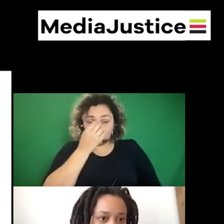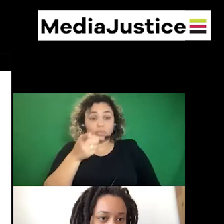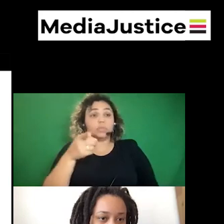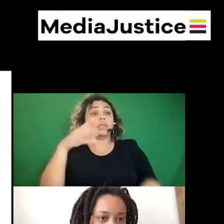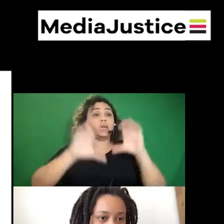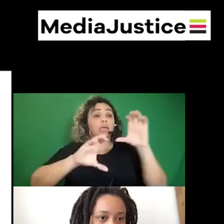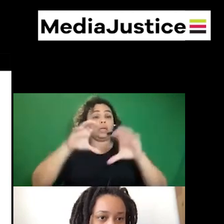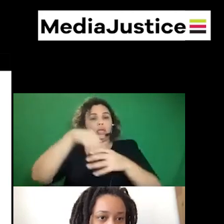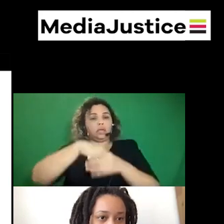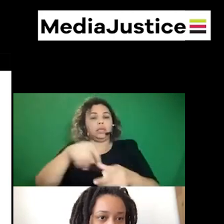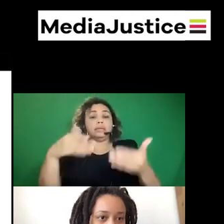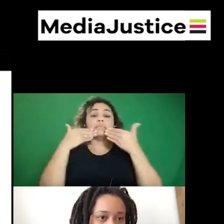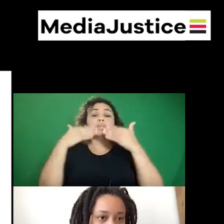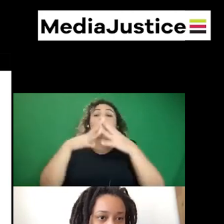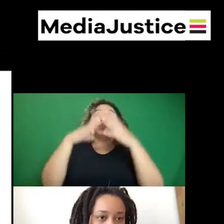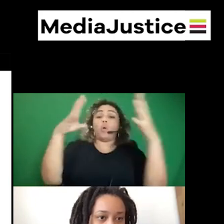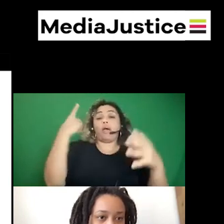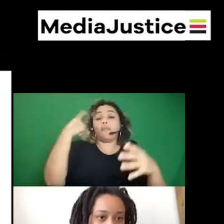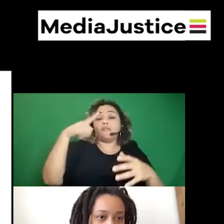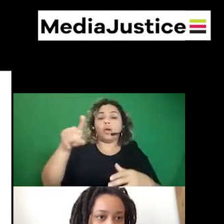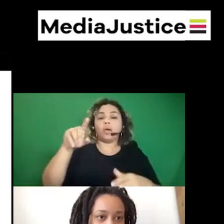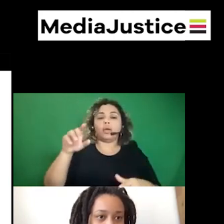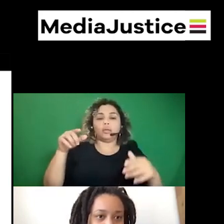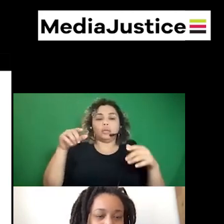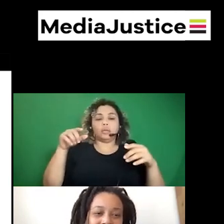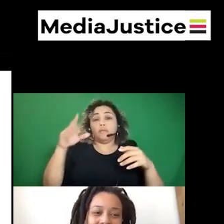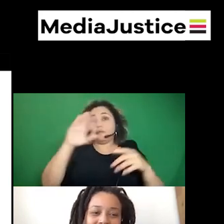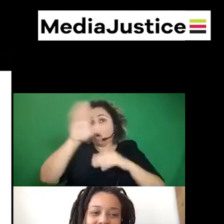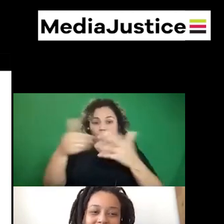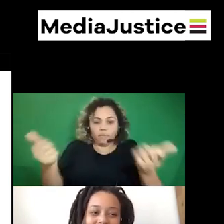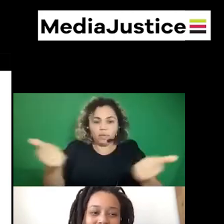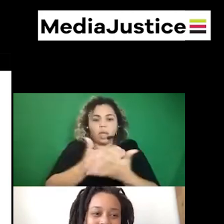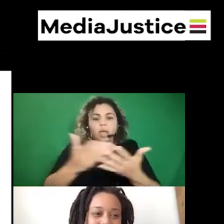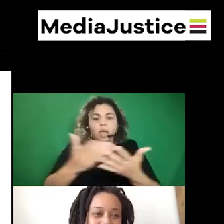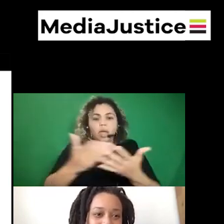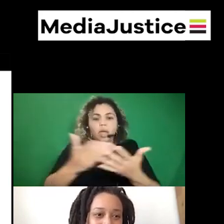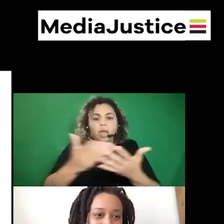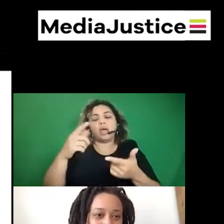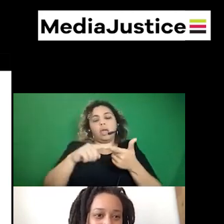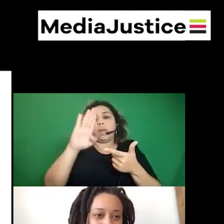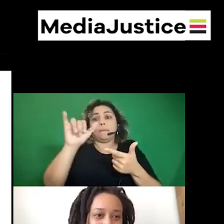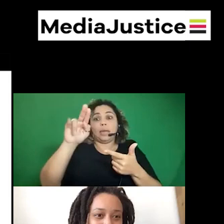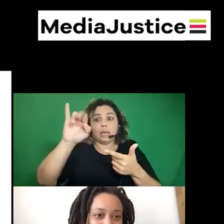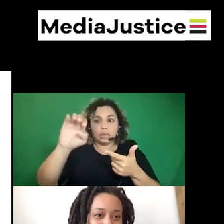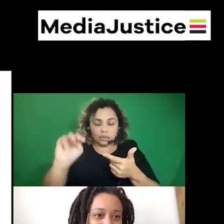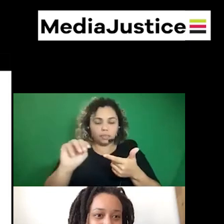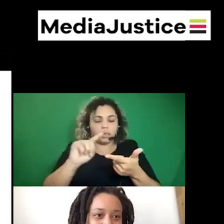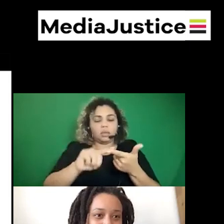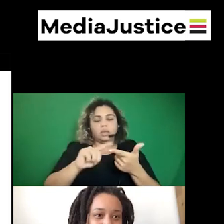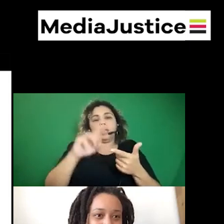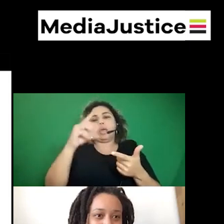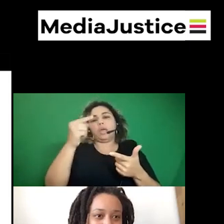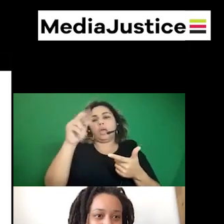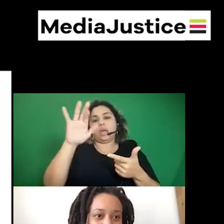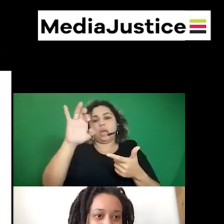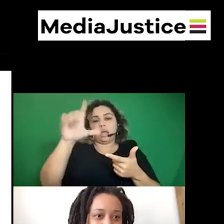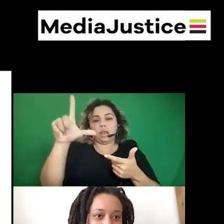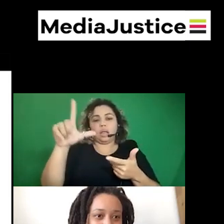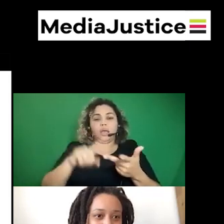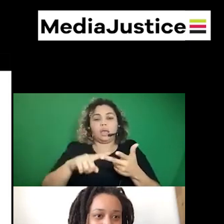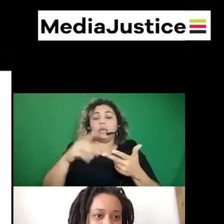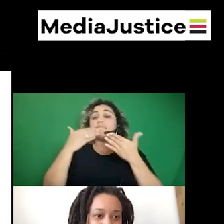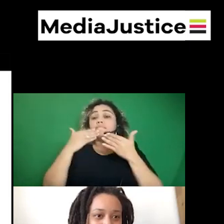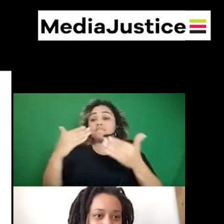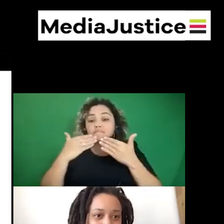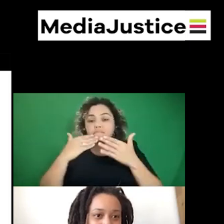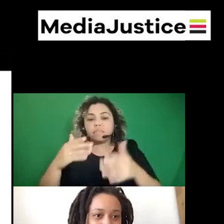en el chat tenemos un gran agradecimiento de venevisión gabriela es increíble muchísimas gracias